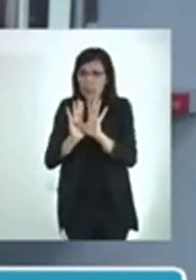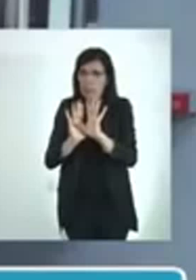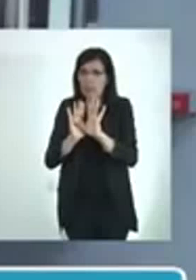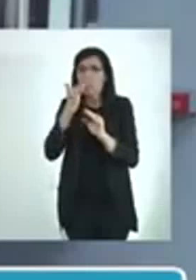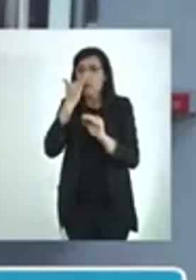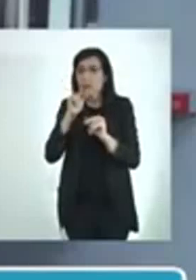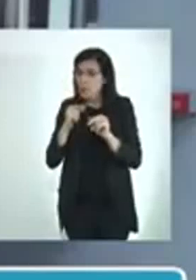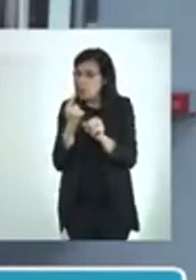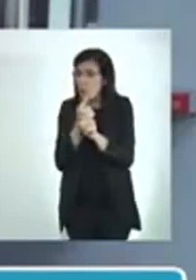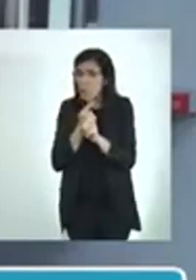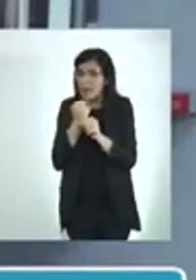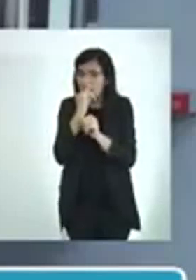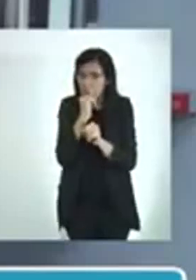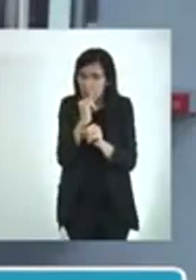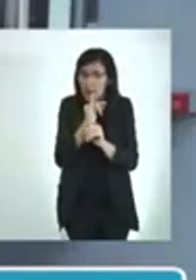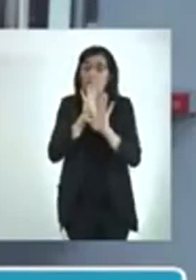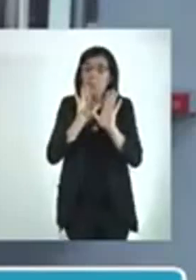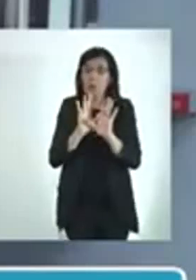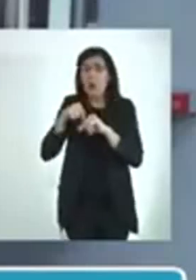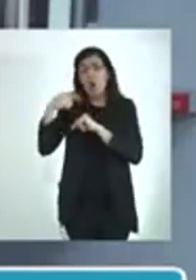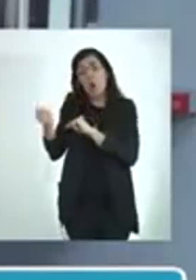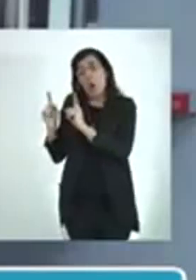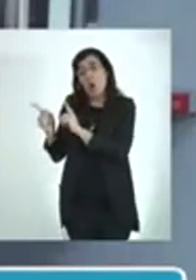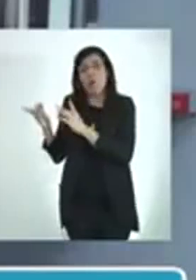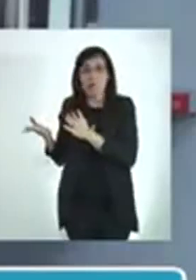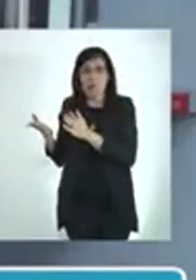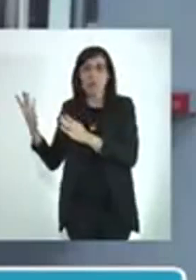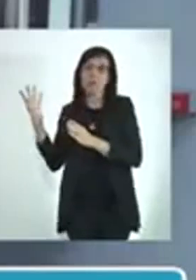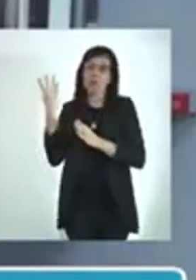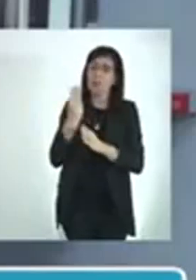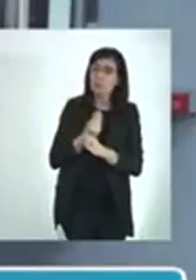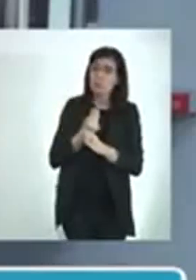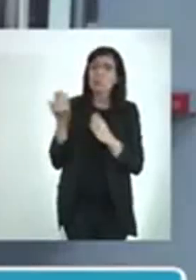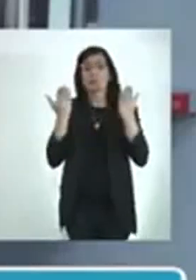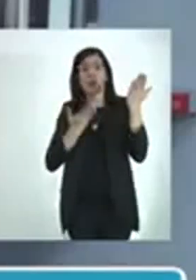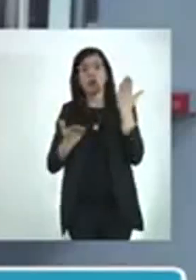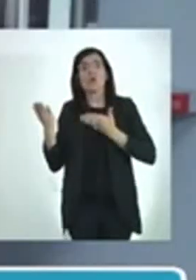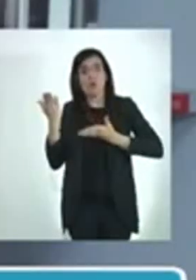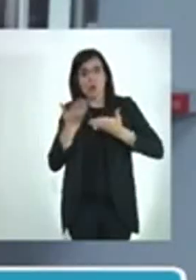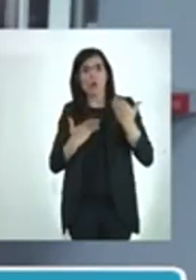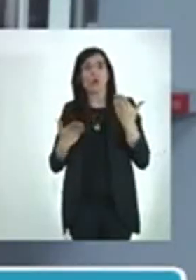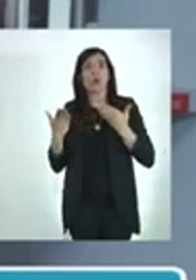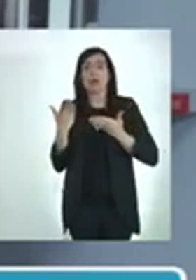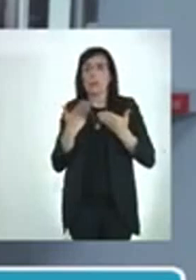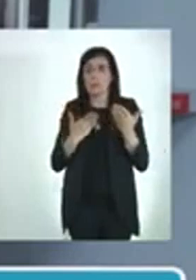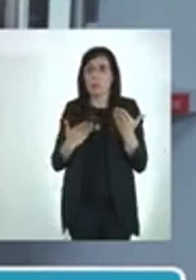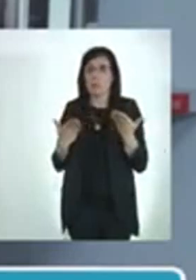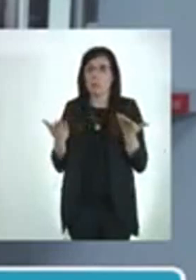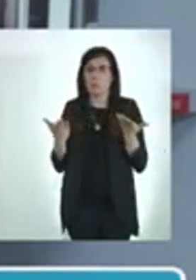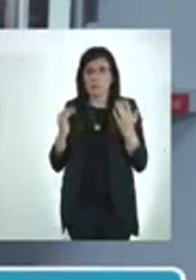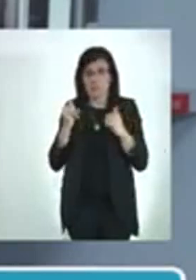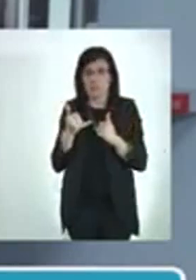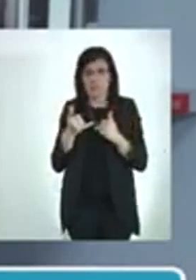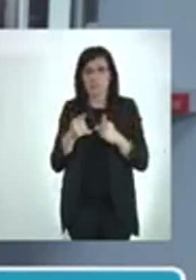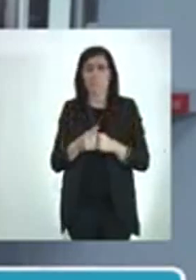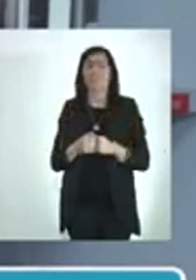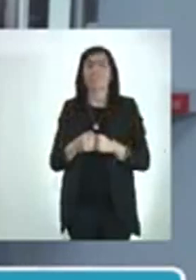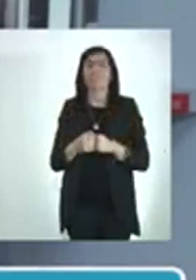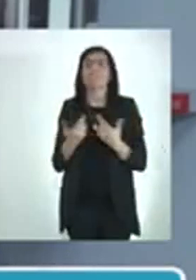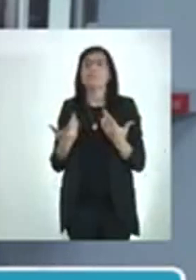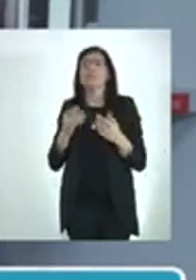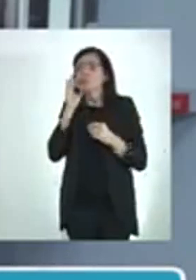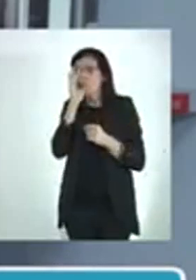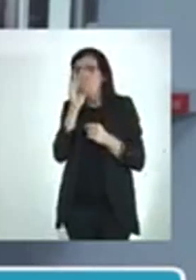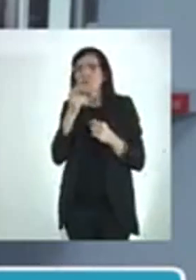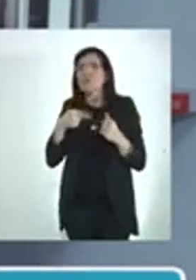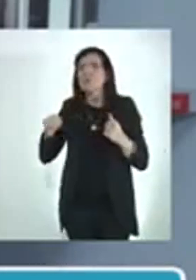de equipo. La ESI también propone eso, que quita a esta cosa de que cada vez en los niveles educativos vamos trabajando más solo los